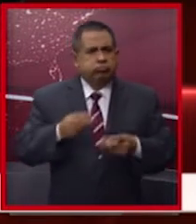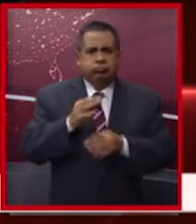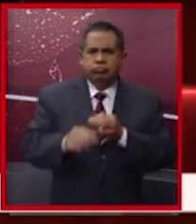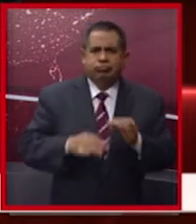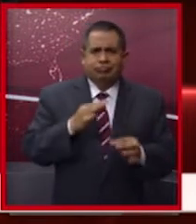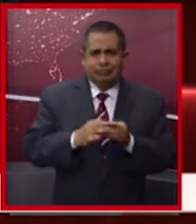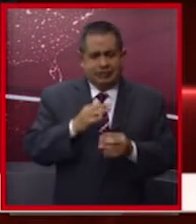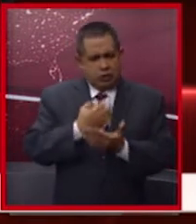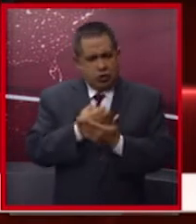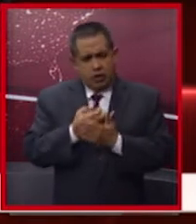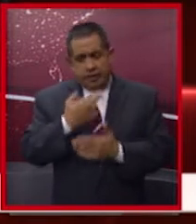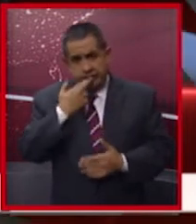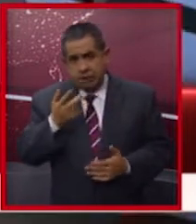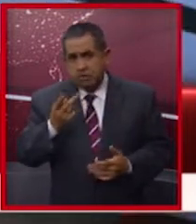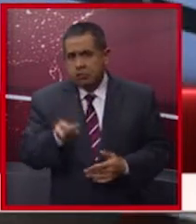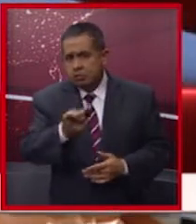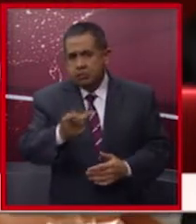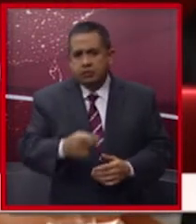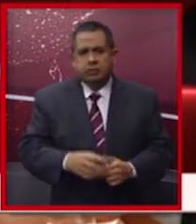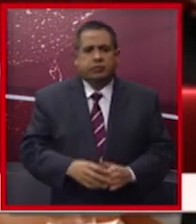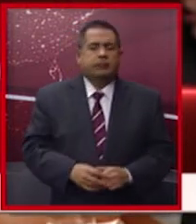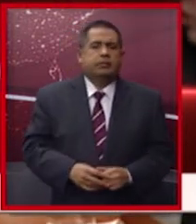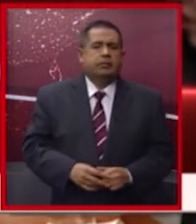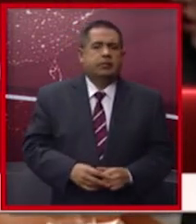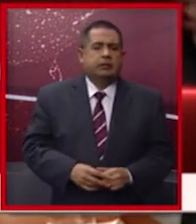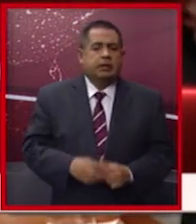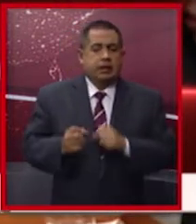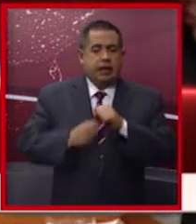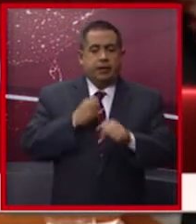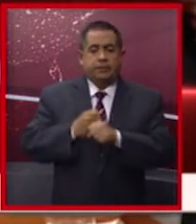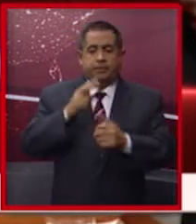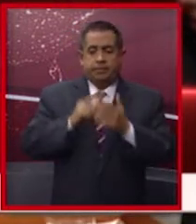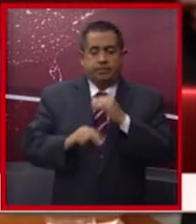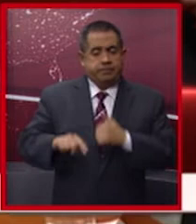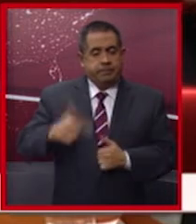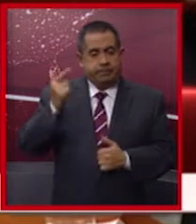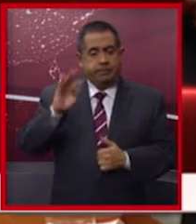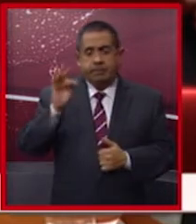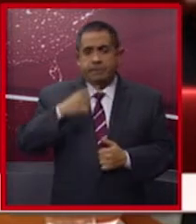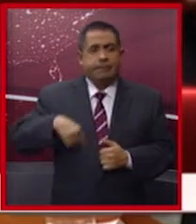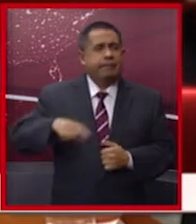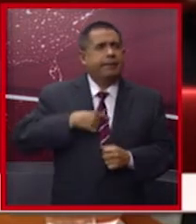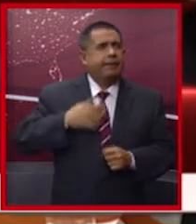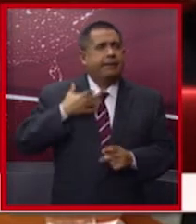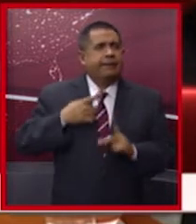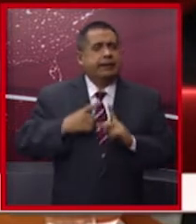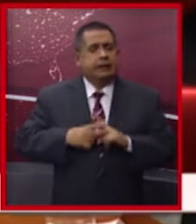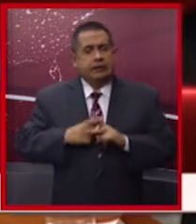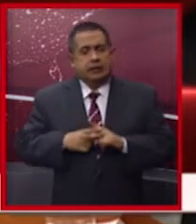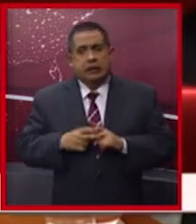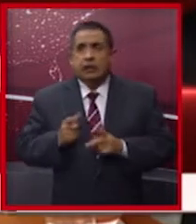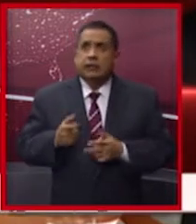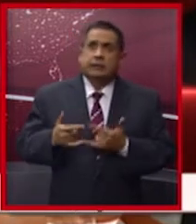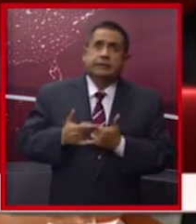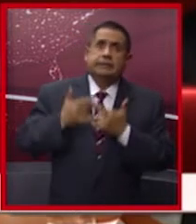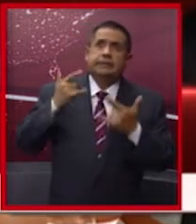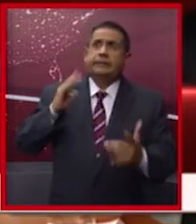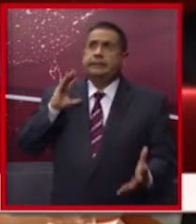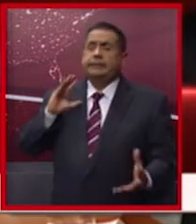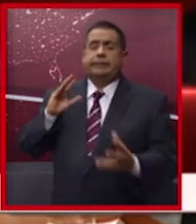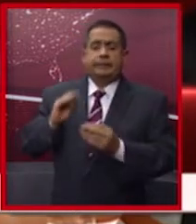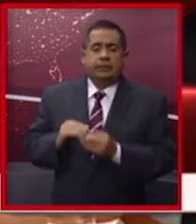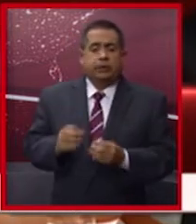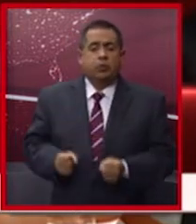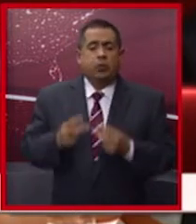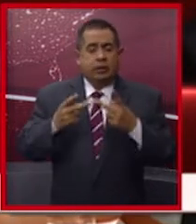estabilidad económica de nuestro país? En el 2012, si nosotros dividíamos nuestro saldo histórico de deuda